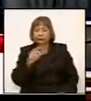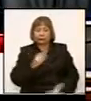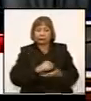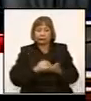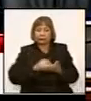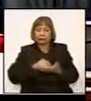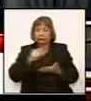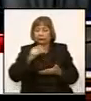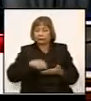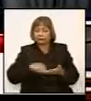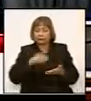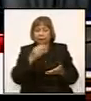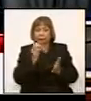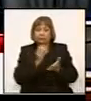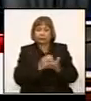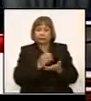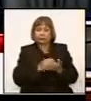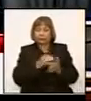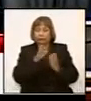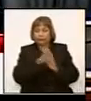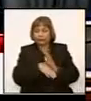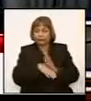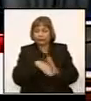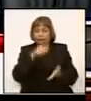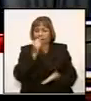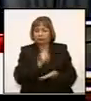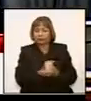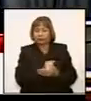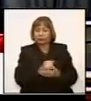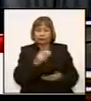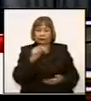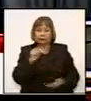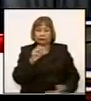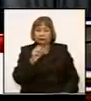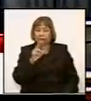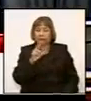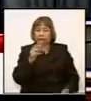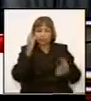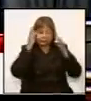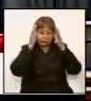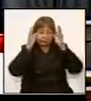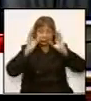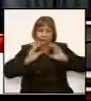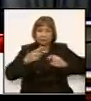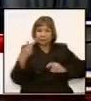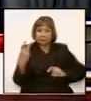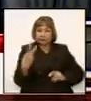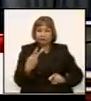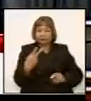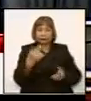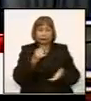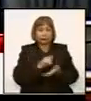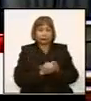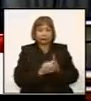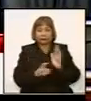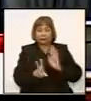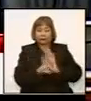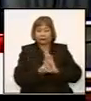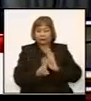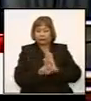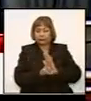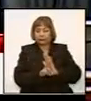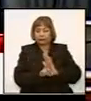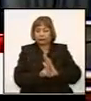firmado este contrato bajo el notario. Y el notario es un acuerdo entre las partes que voluntariamente, a las